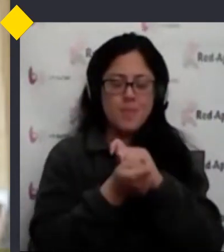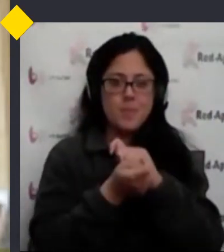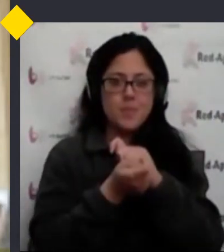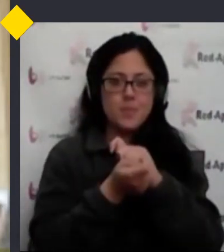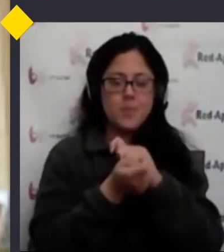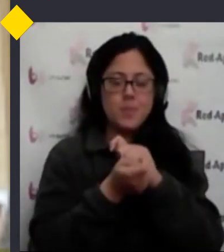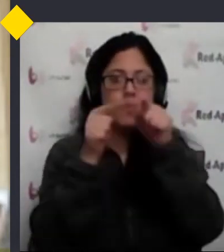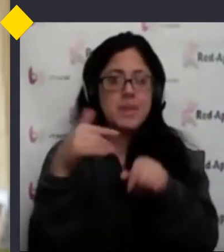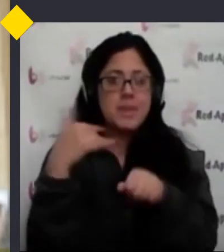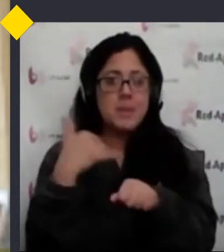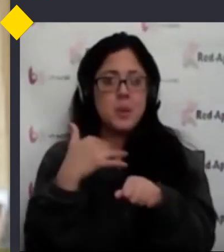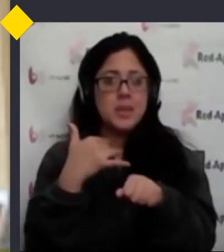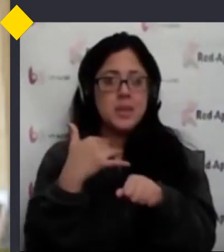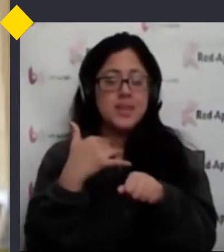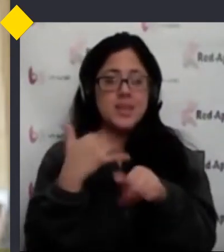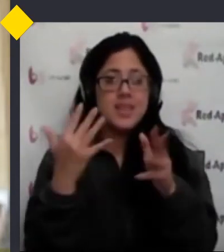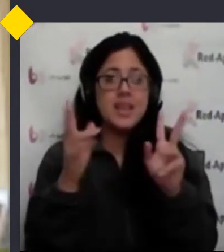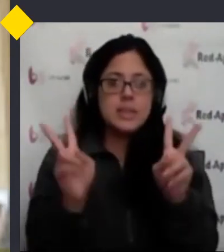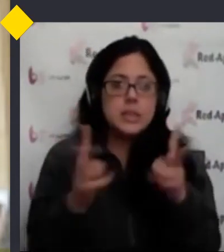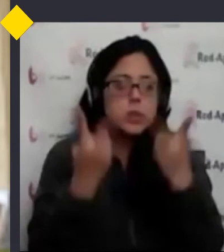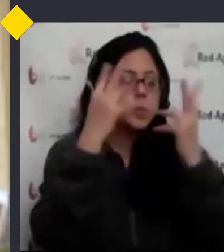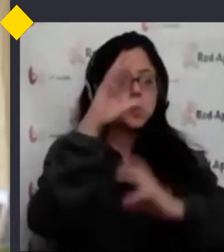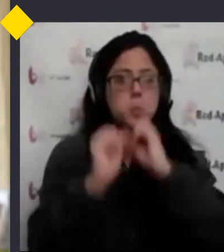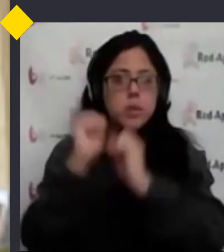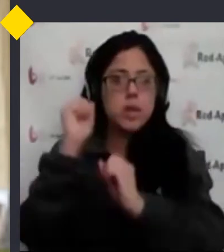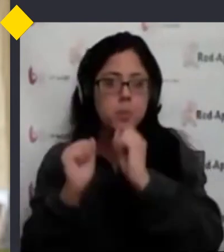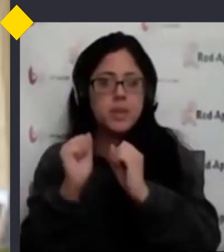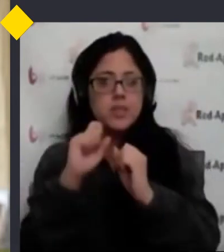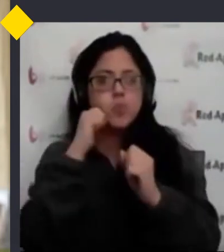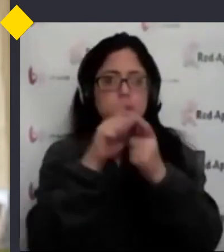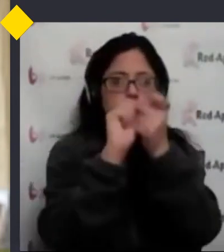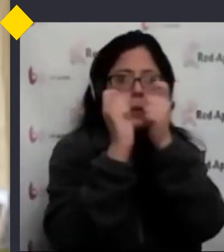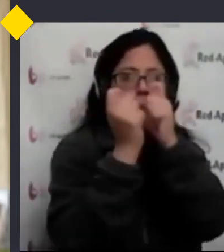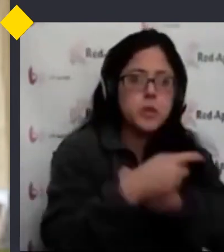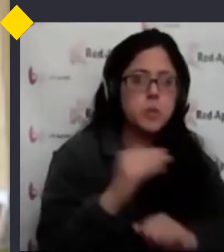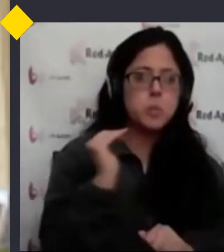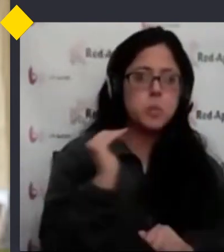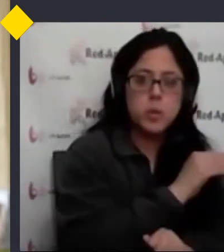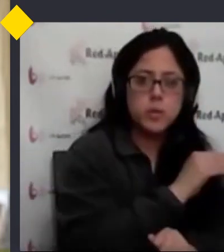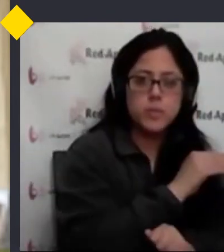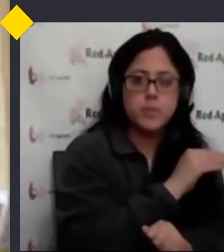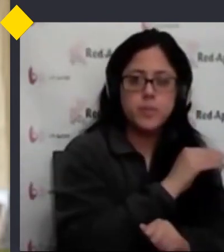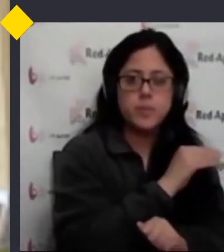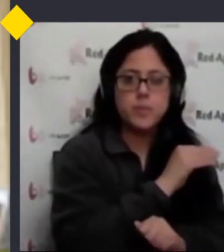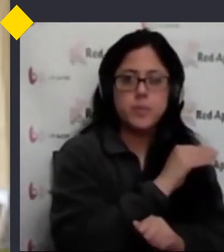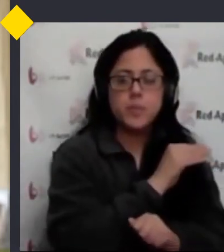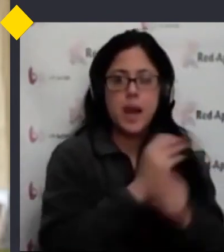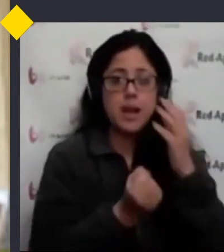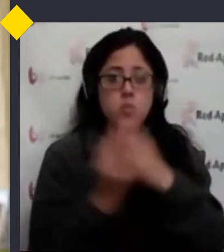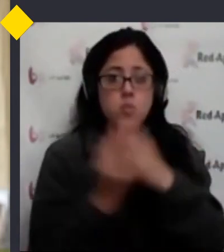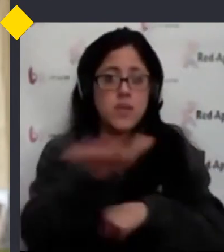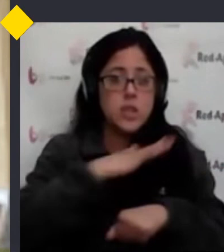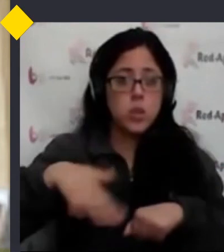de la supervivencia de las empresas es cuán rápido van a ser capaces de adaptarse a estos nuevos contextos, no solamente por COVID,